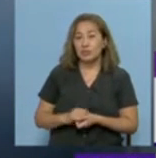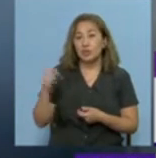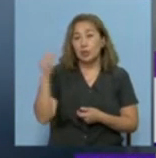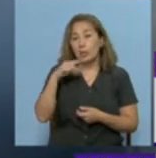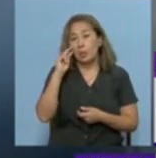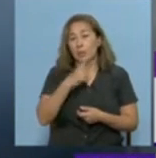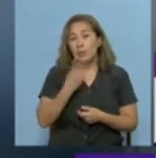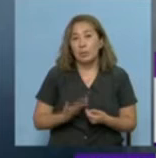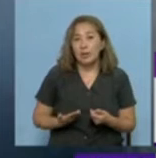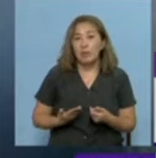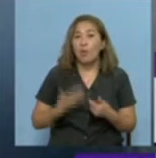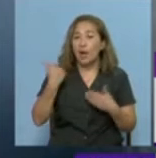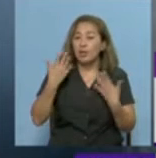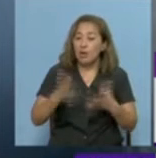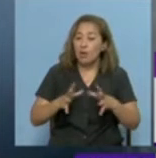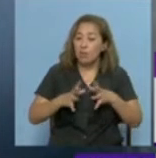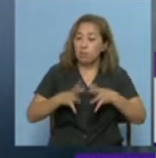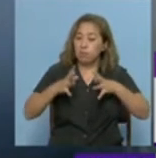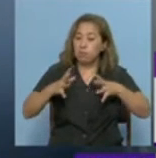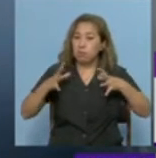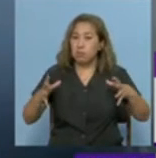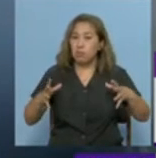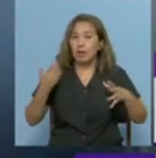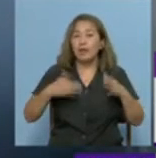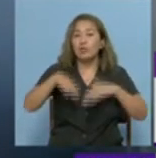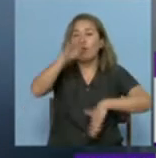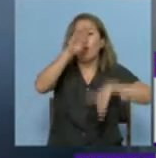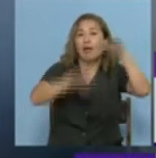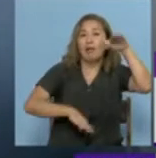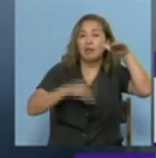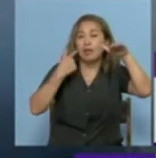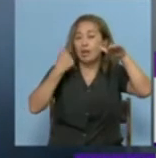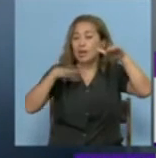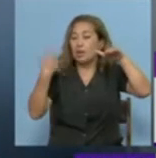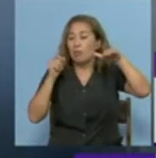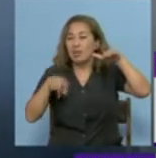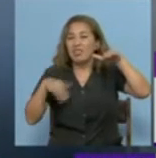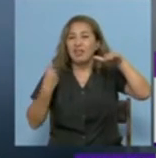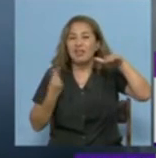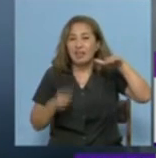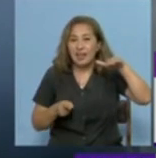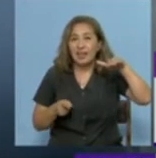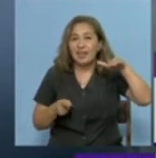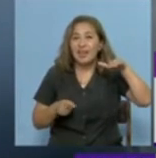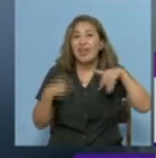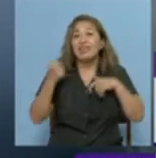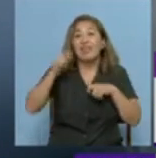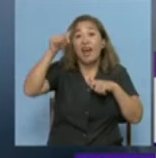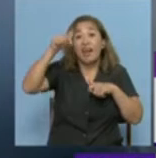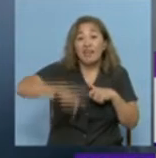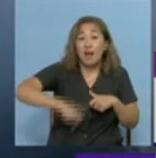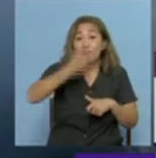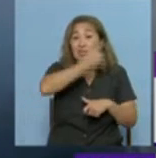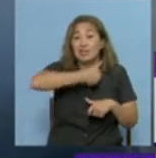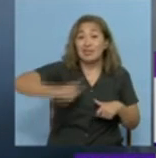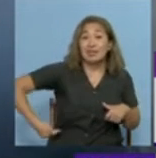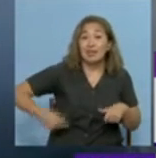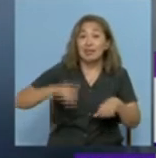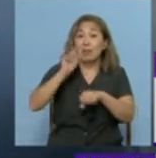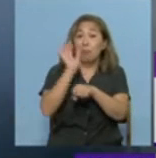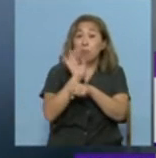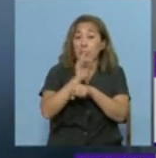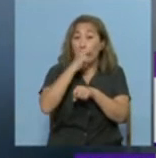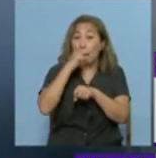Nosotros vemos que hay un crecimiento muy fuerte de la oposición, hay una caída muy importante de la imagen del presidente de la Nación, del presidente